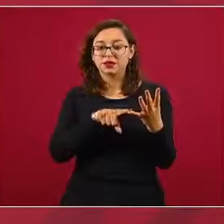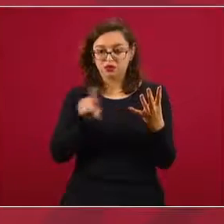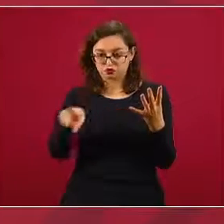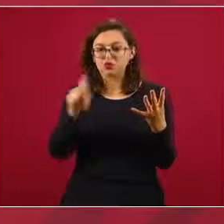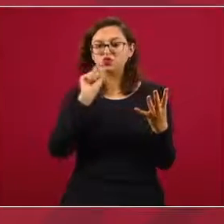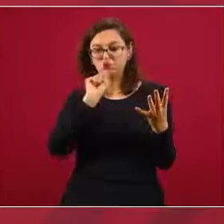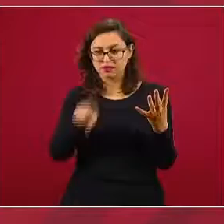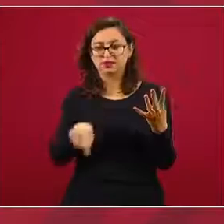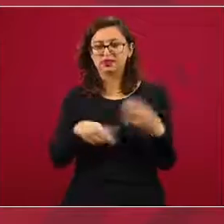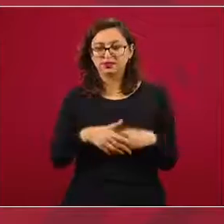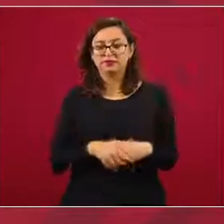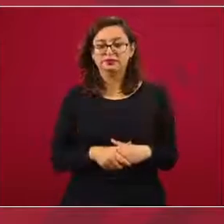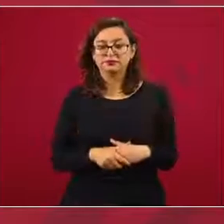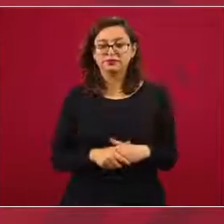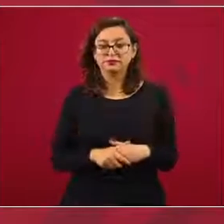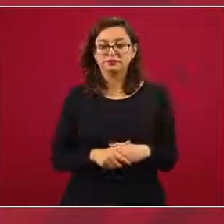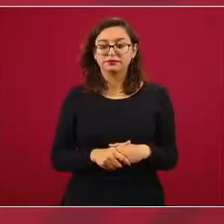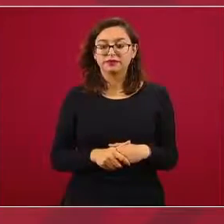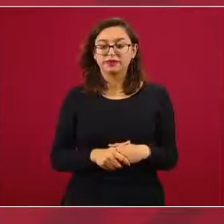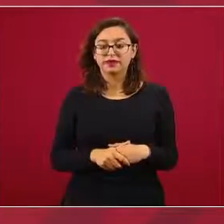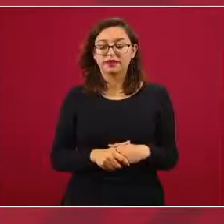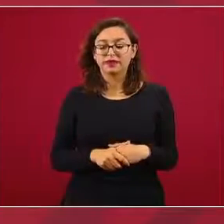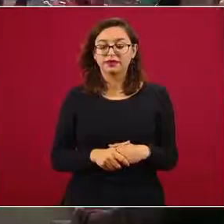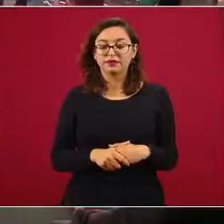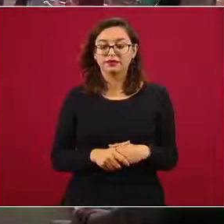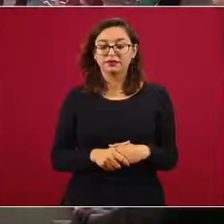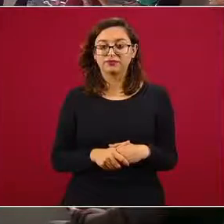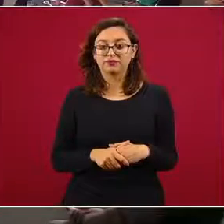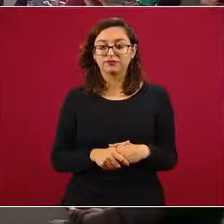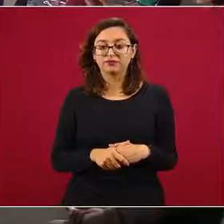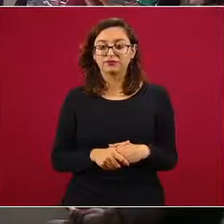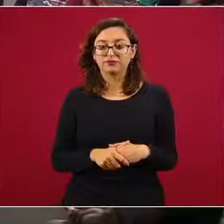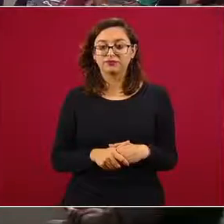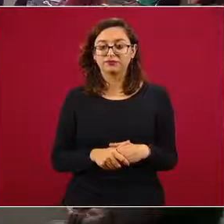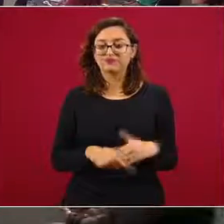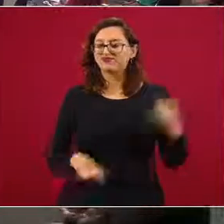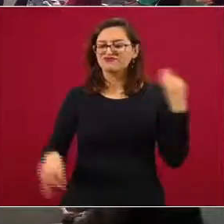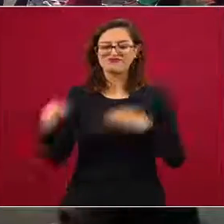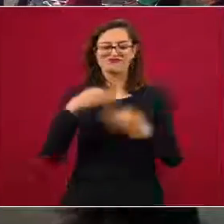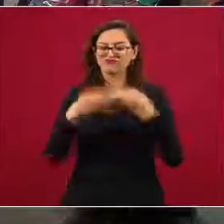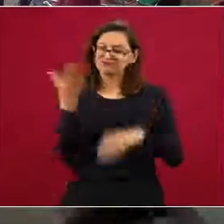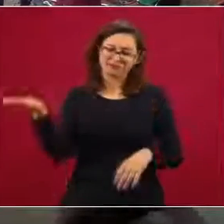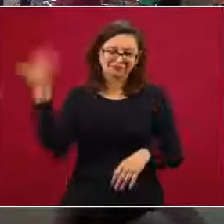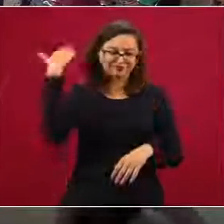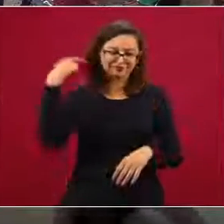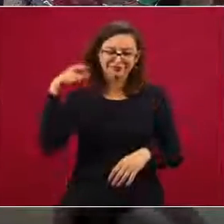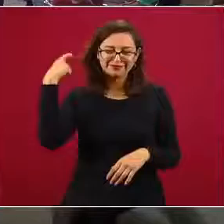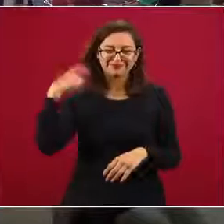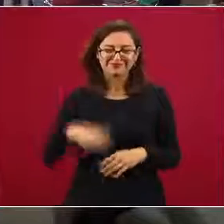¿Tú también? Sí. ¿Ya? Todos.